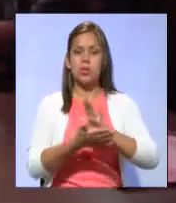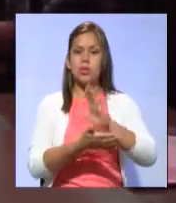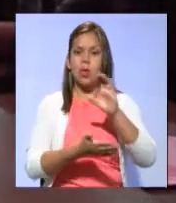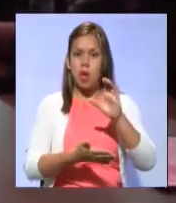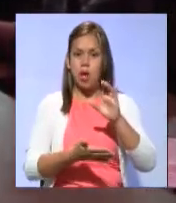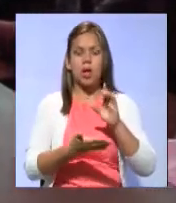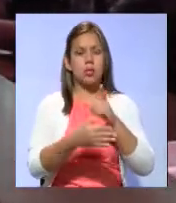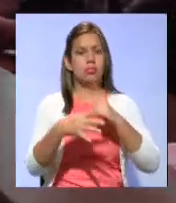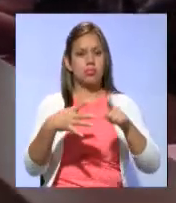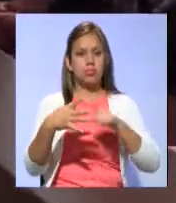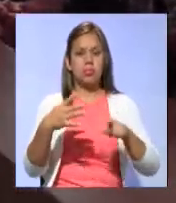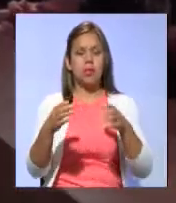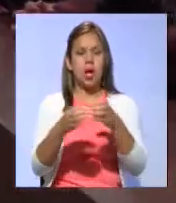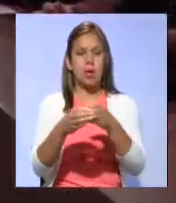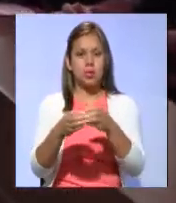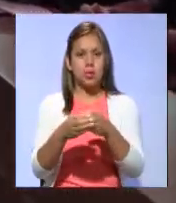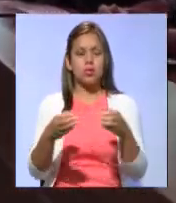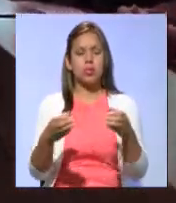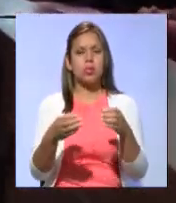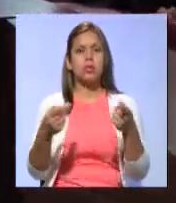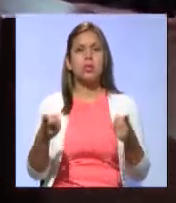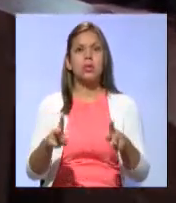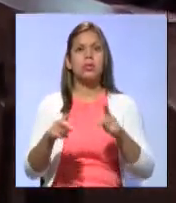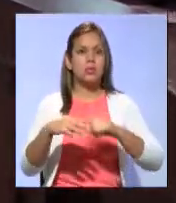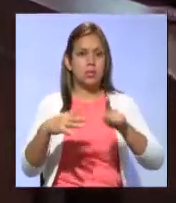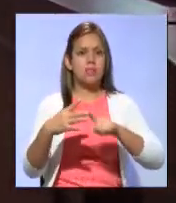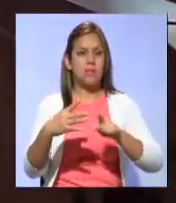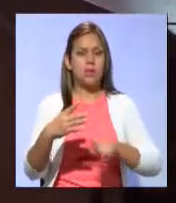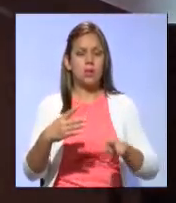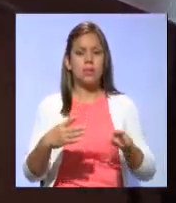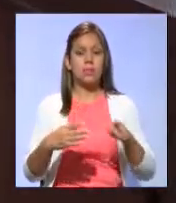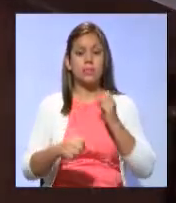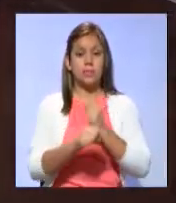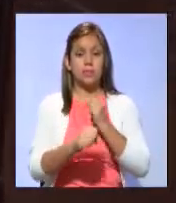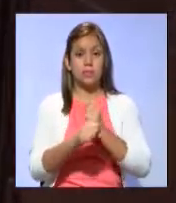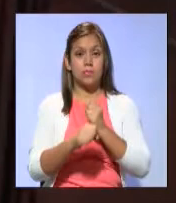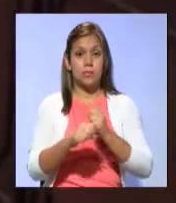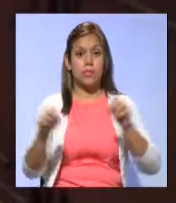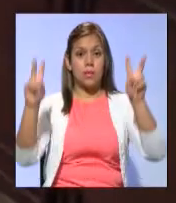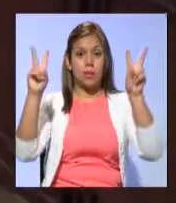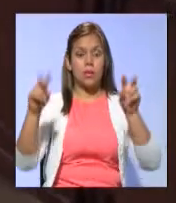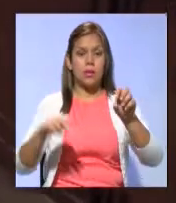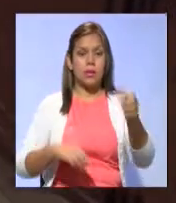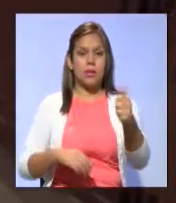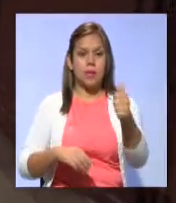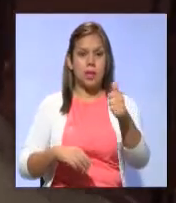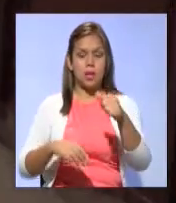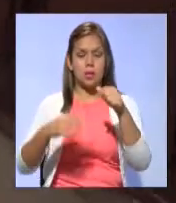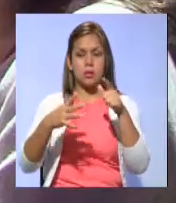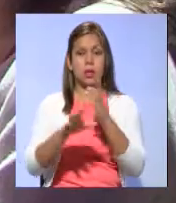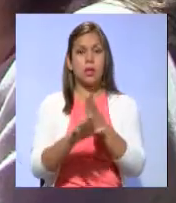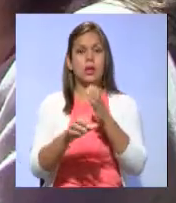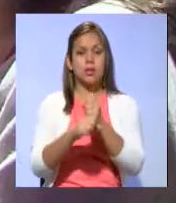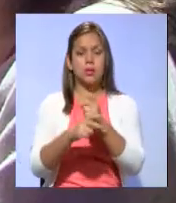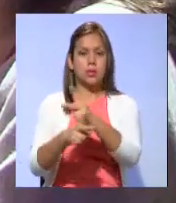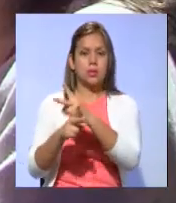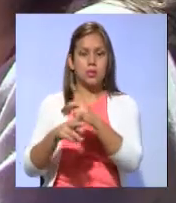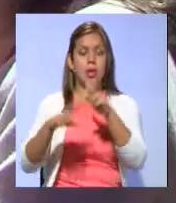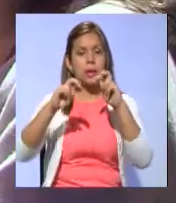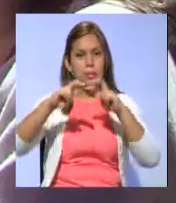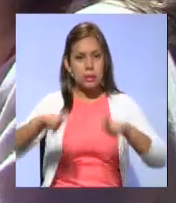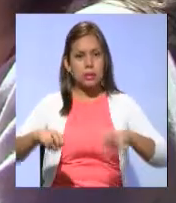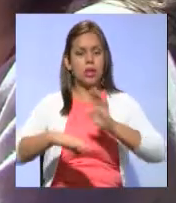profesionales, asociaciones, entidades gubernamentales. Se trabajará sobre la base de 10 ejes: creación del consejo,